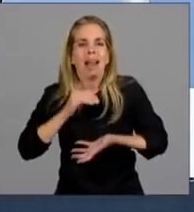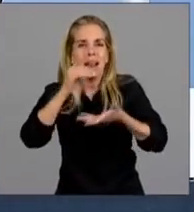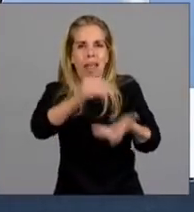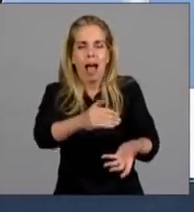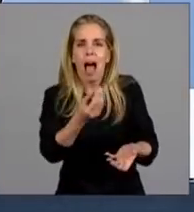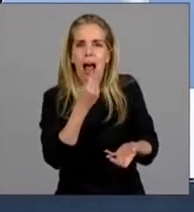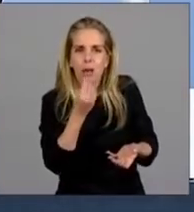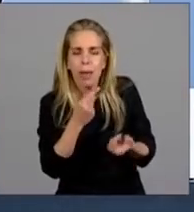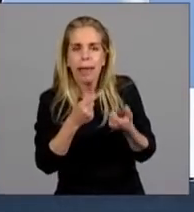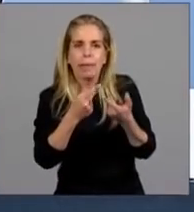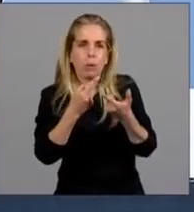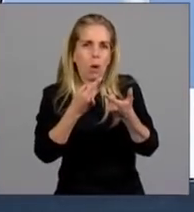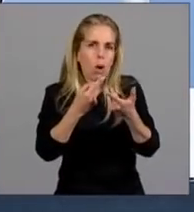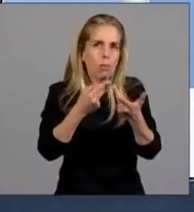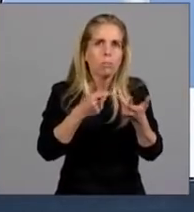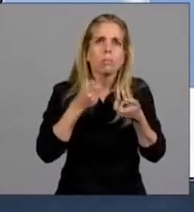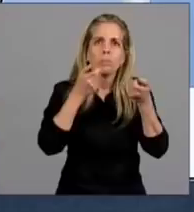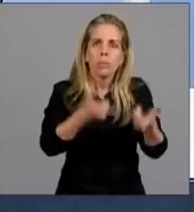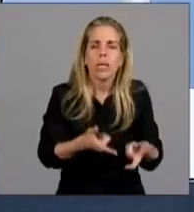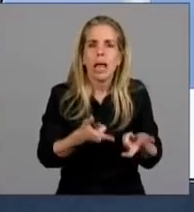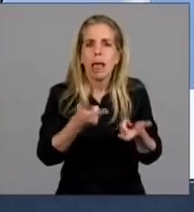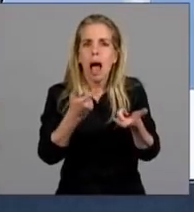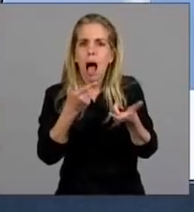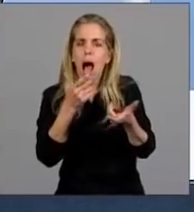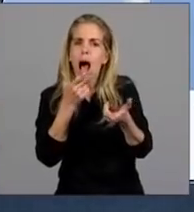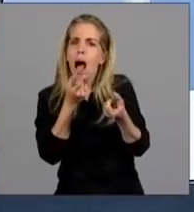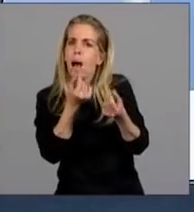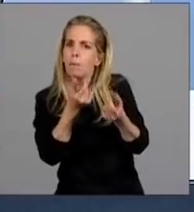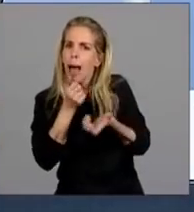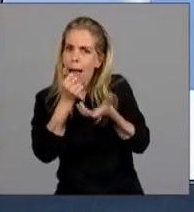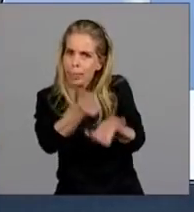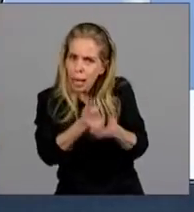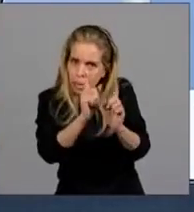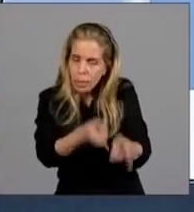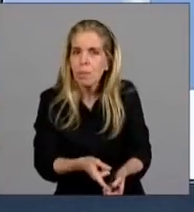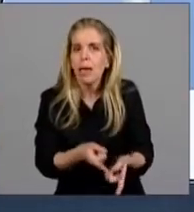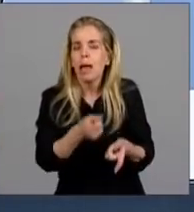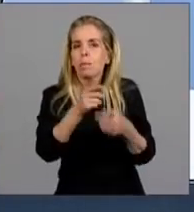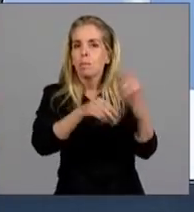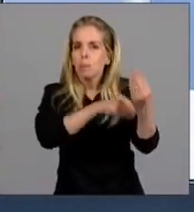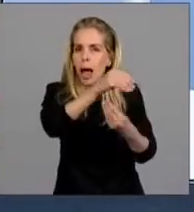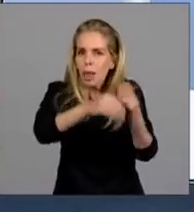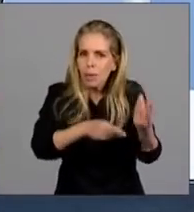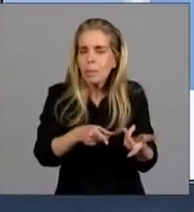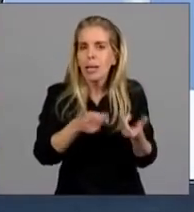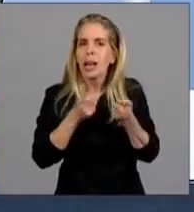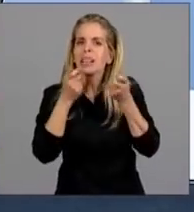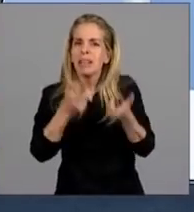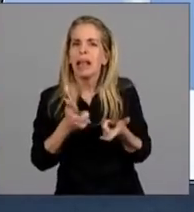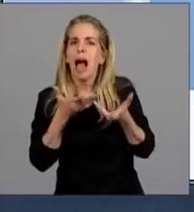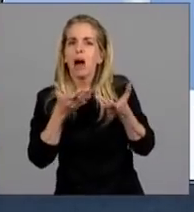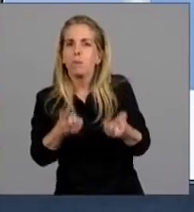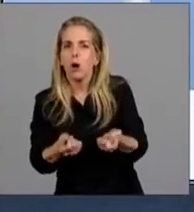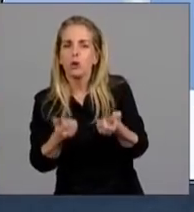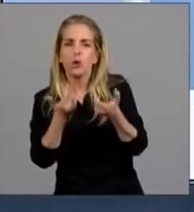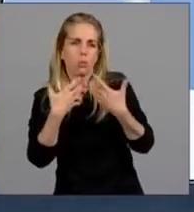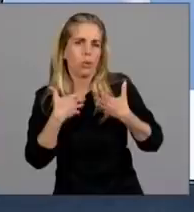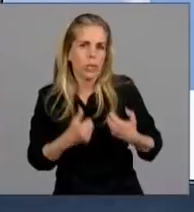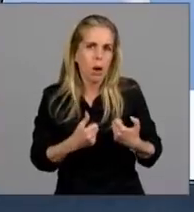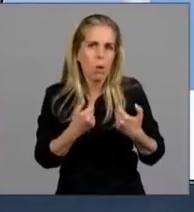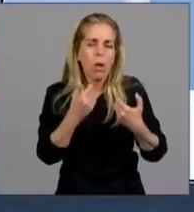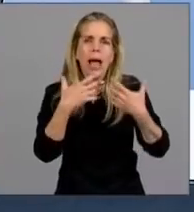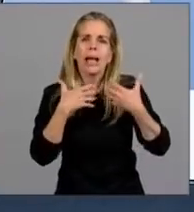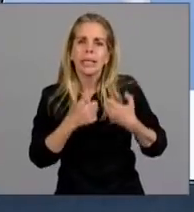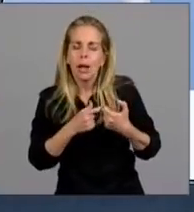comprarlo fuera del barrio, se les da un apoyo muy fuerte en el término sanitarios, es un operativo que incluye